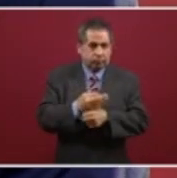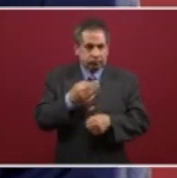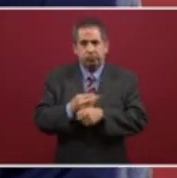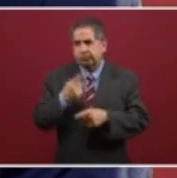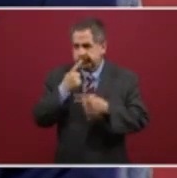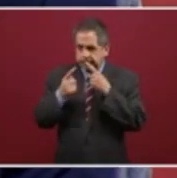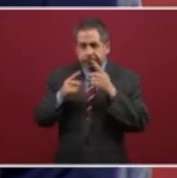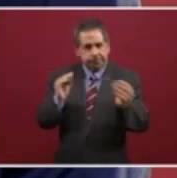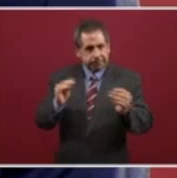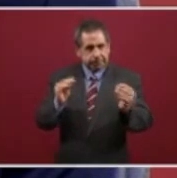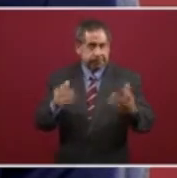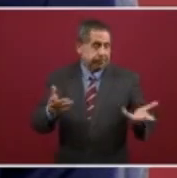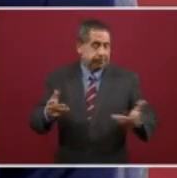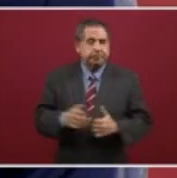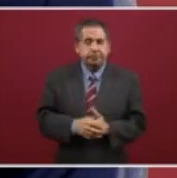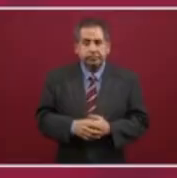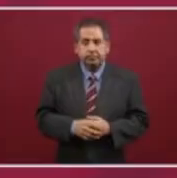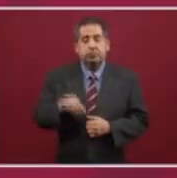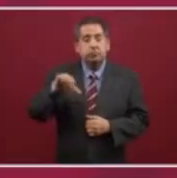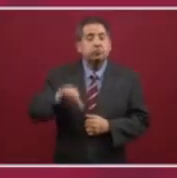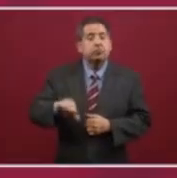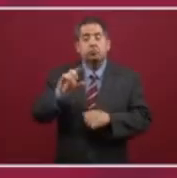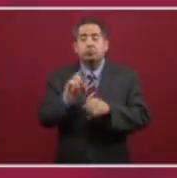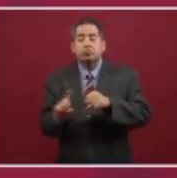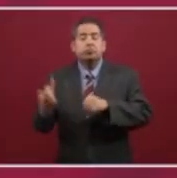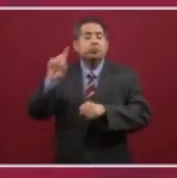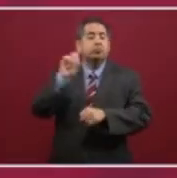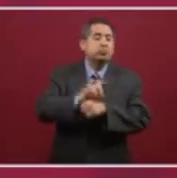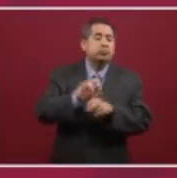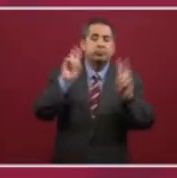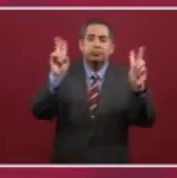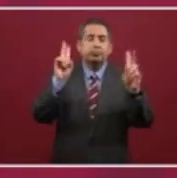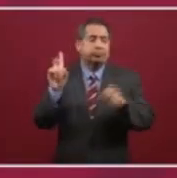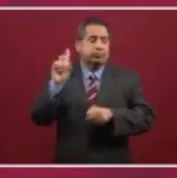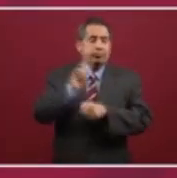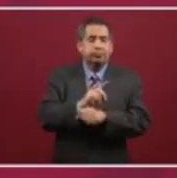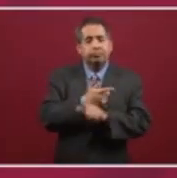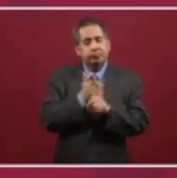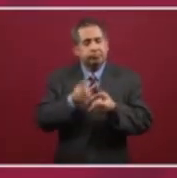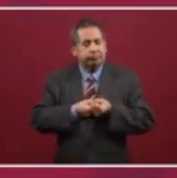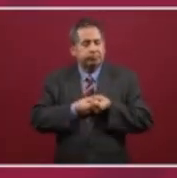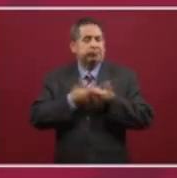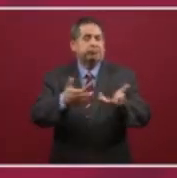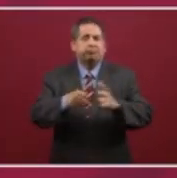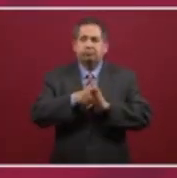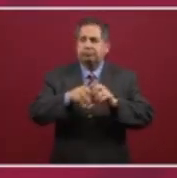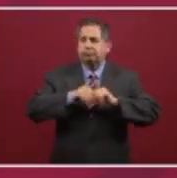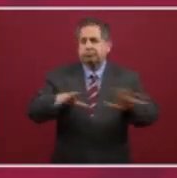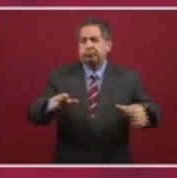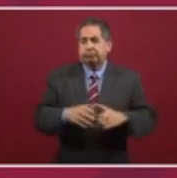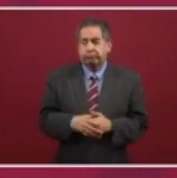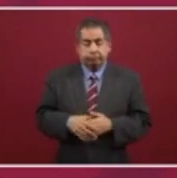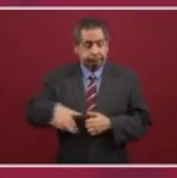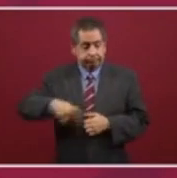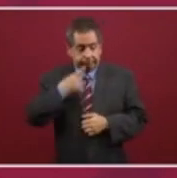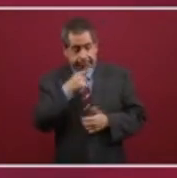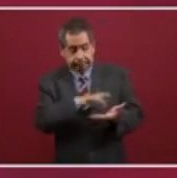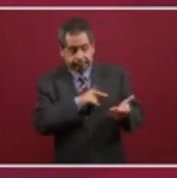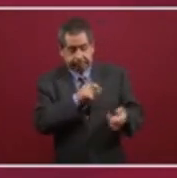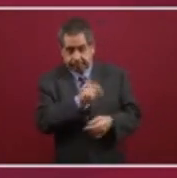debatiéndose. Y hoy, que es Día de la Libertad de Expresión, que además retomamos lo que dice la compañera,